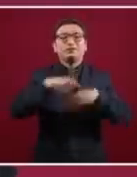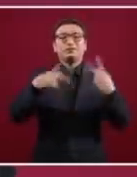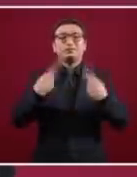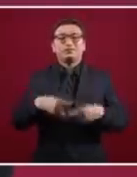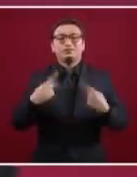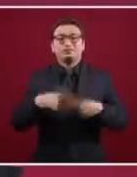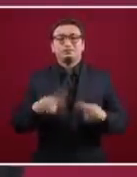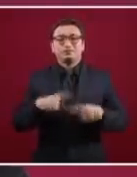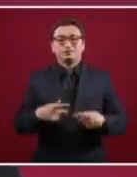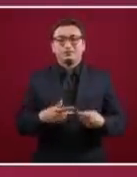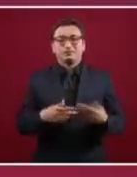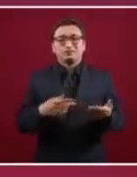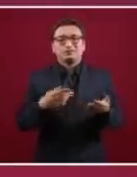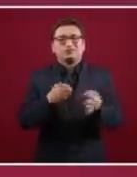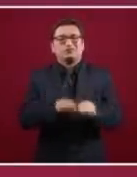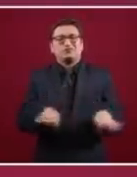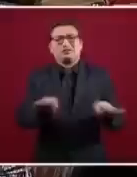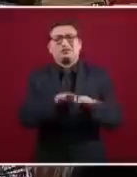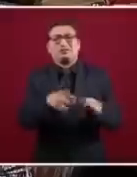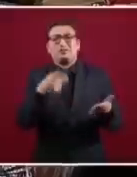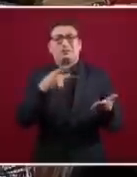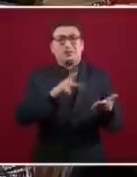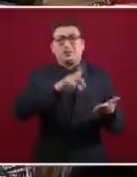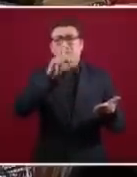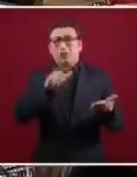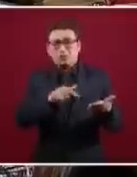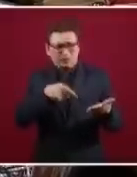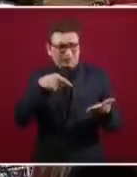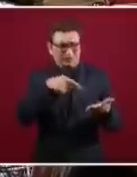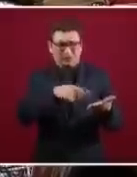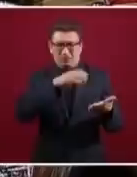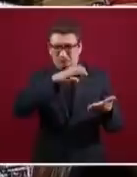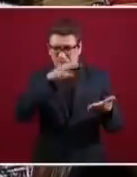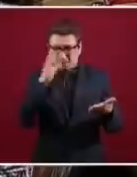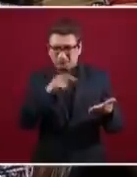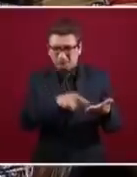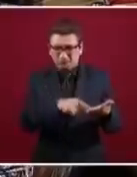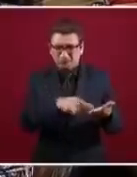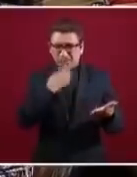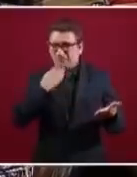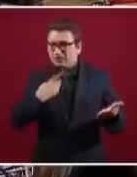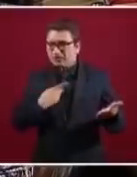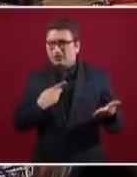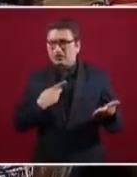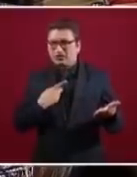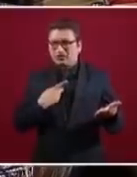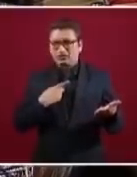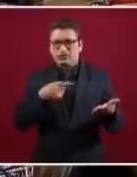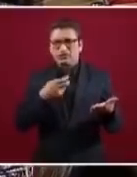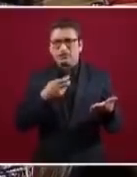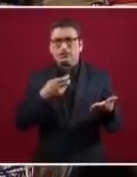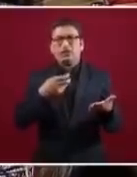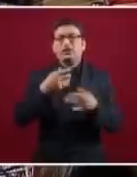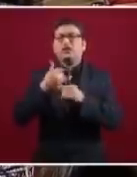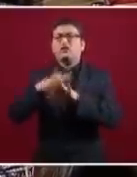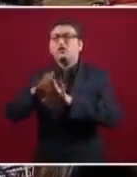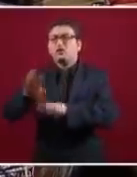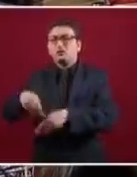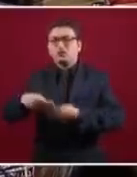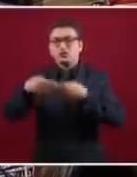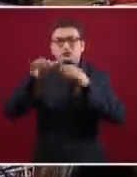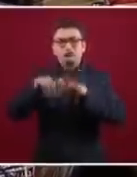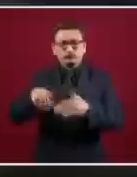no les de importancia pero cuando me entero cuando se presenta el informe de la